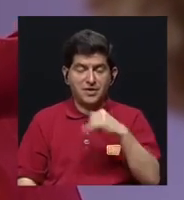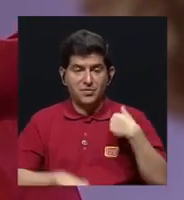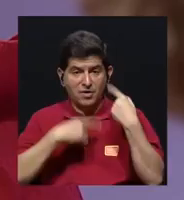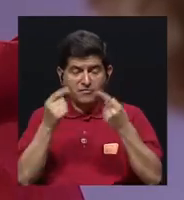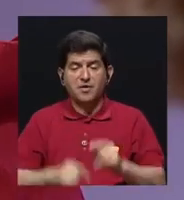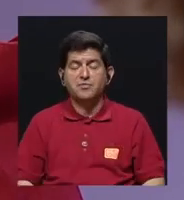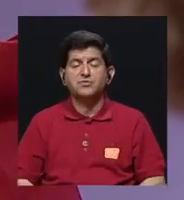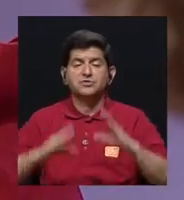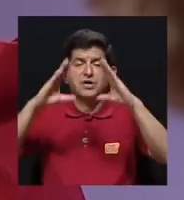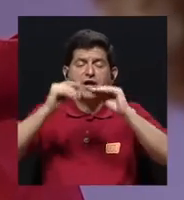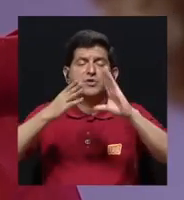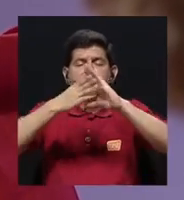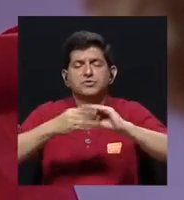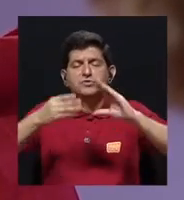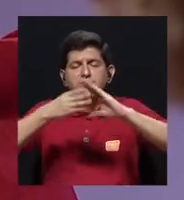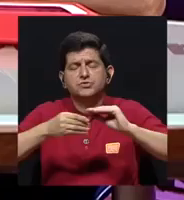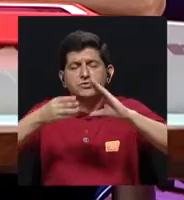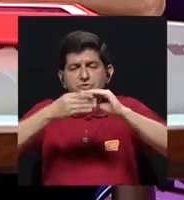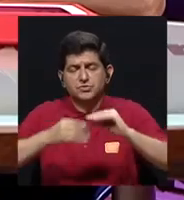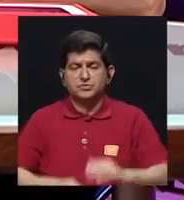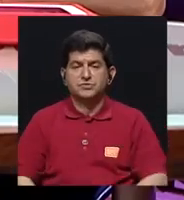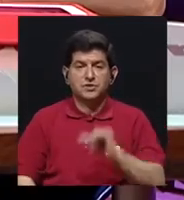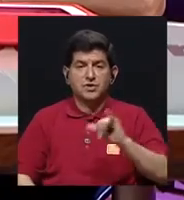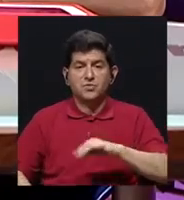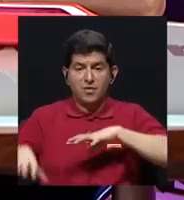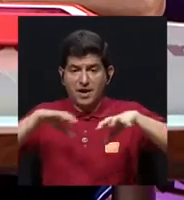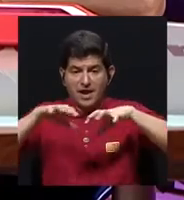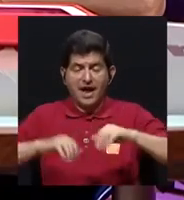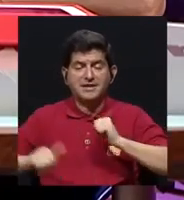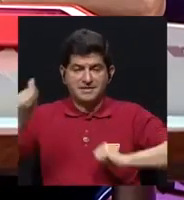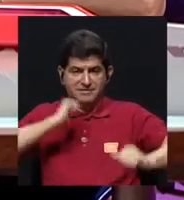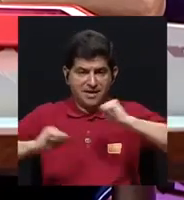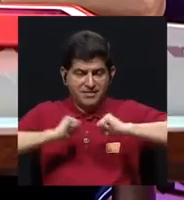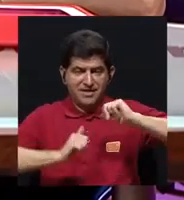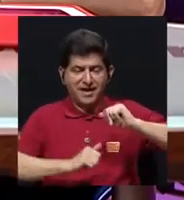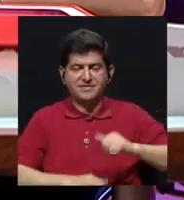asistimos a noches de cuentacuentos, actividades de teatro, de